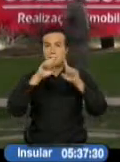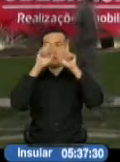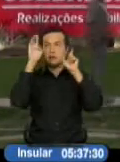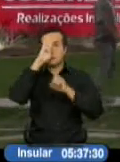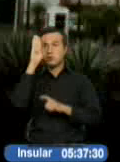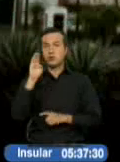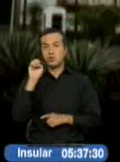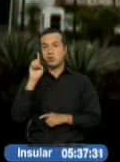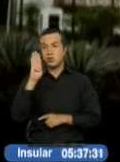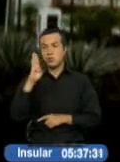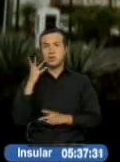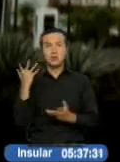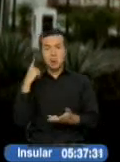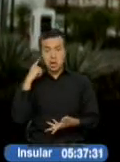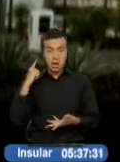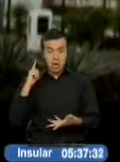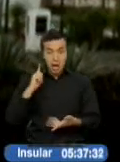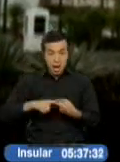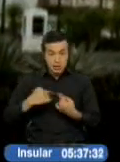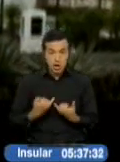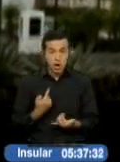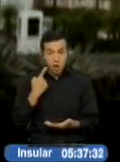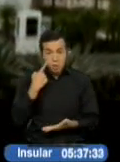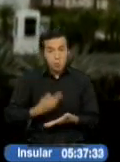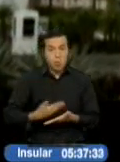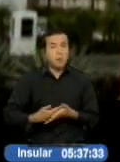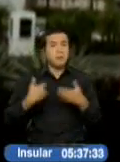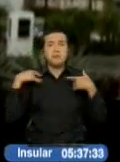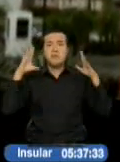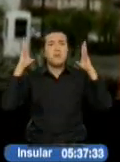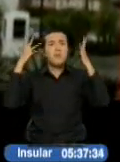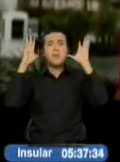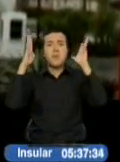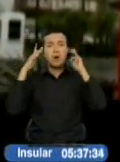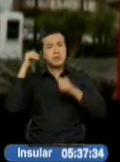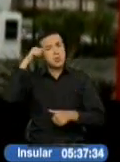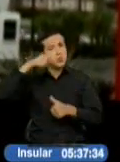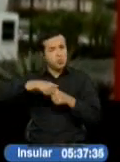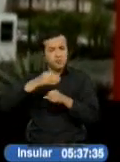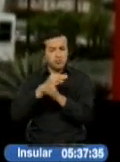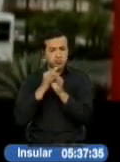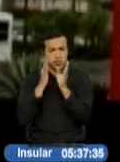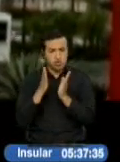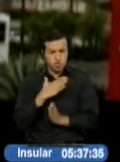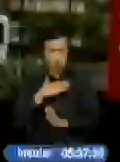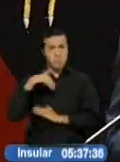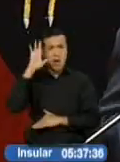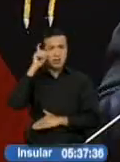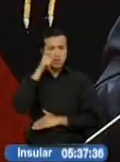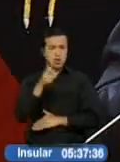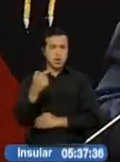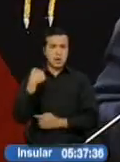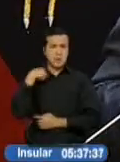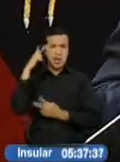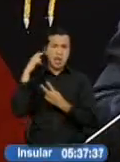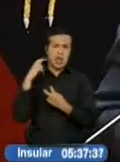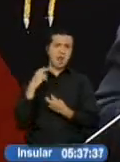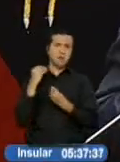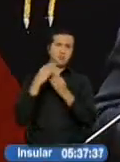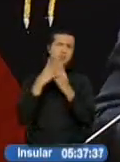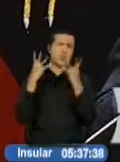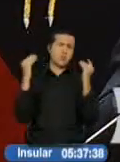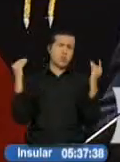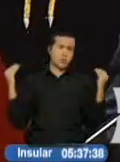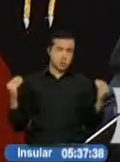corrupta y corruptora, sin que hasta el momento exista una prueba en su contra, recordando que ha sido el funcionario más auditado sobre este caso. Si alguien se